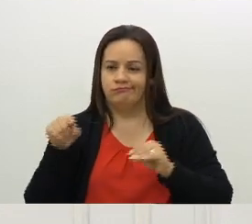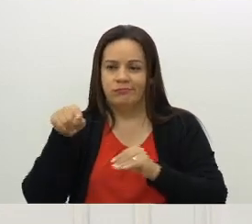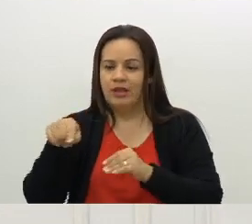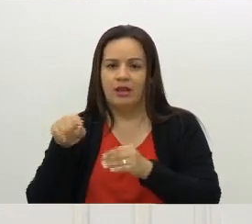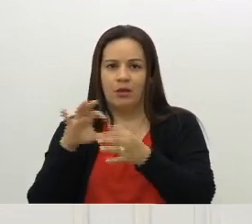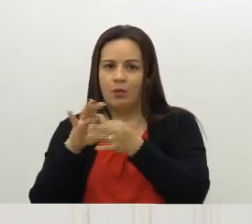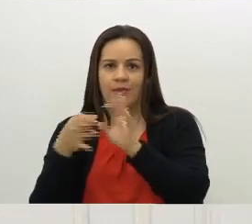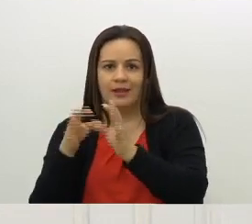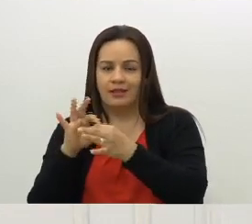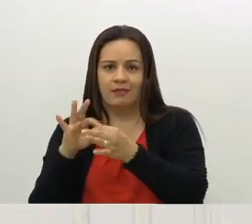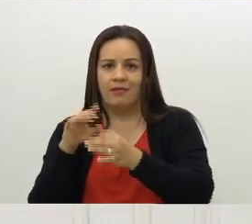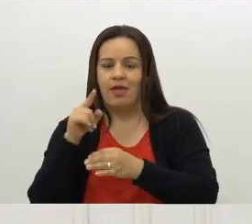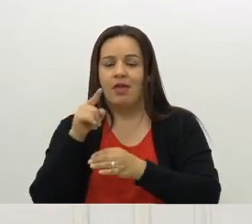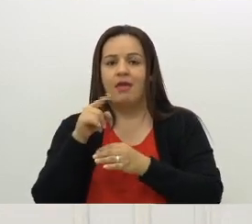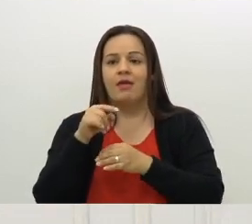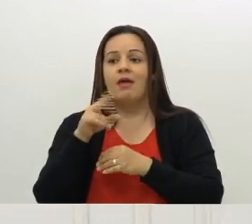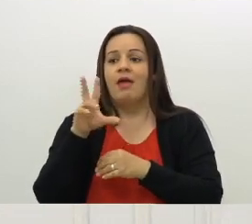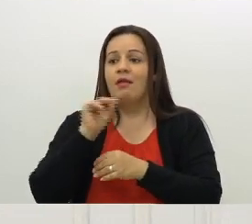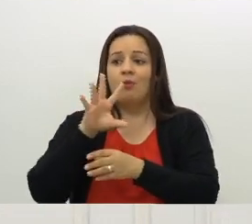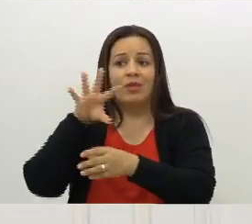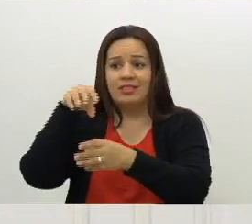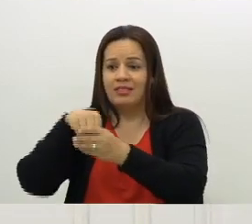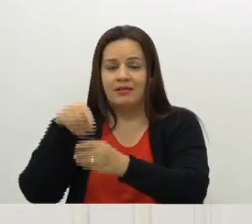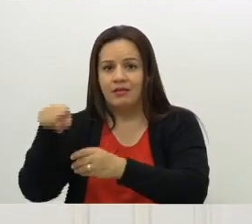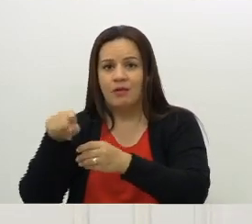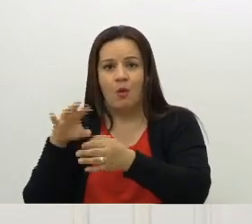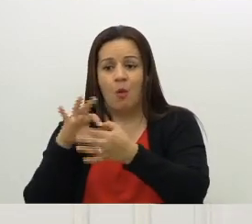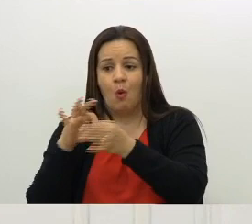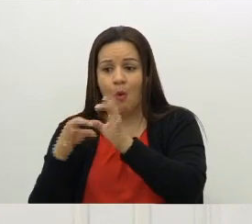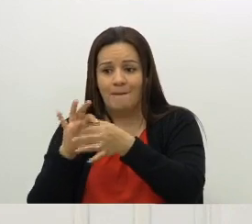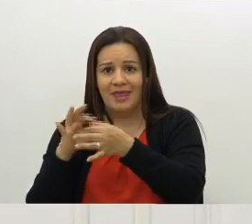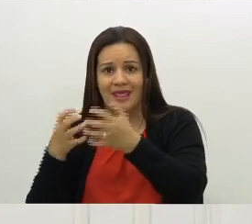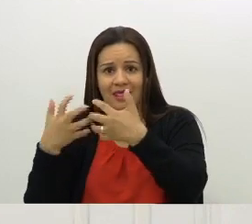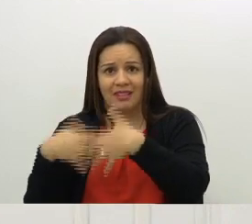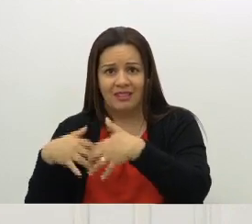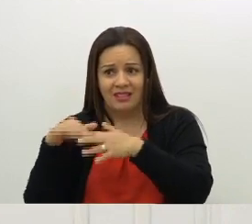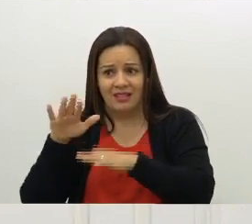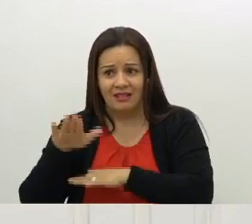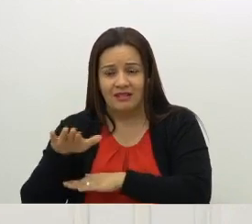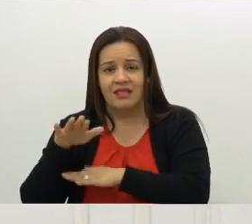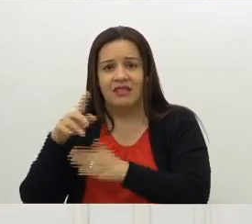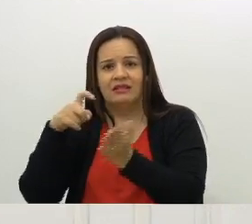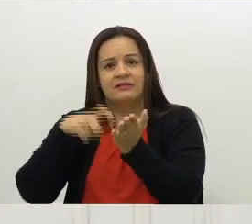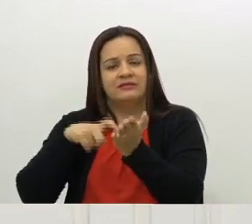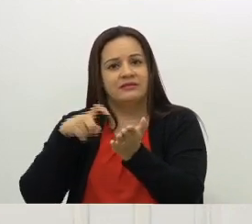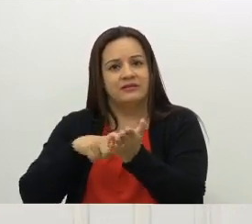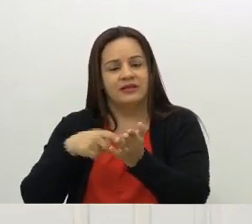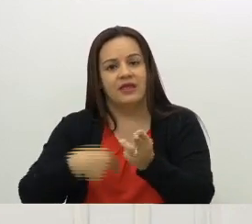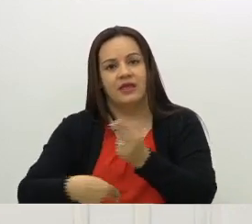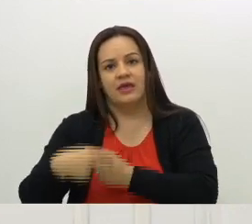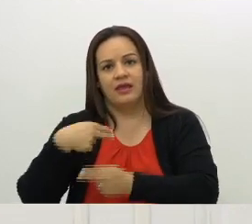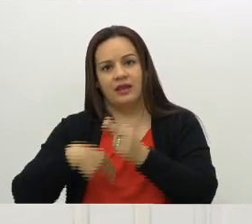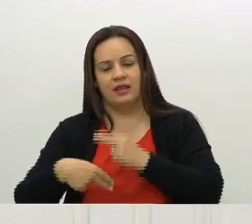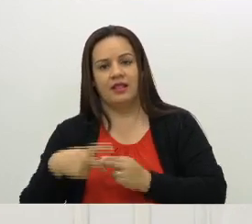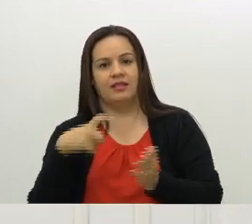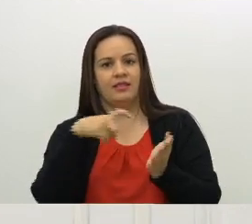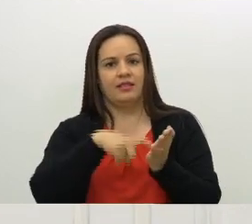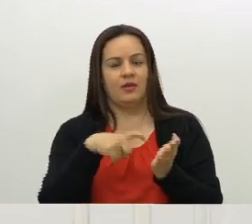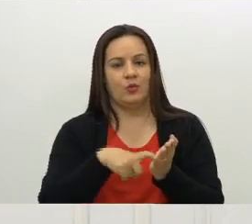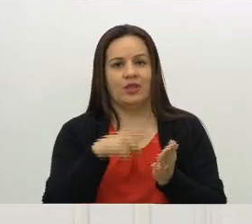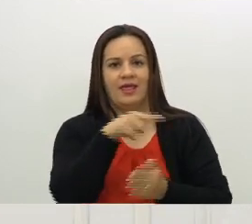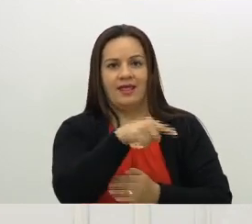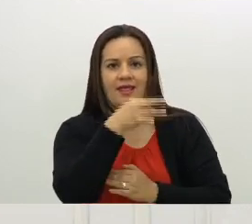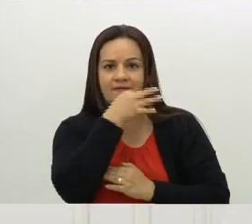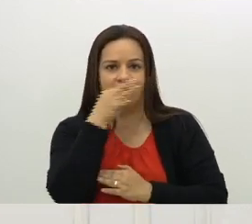Al no entrar, la cooperativa sumamente endeudada porque hereda la deuda de la finca y